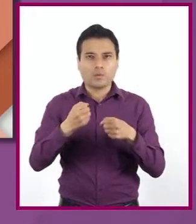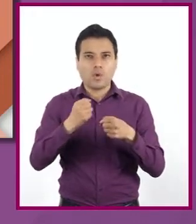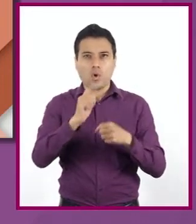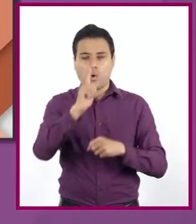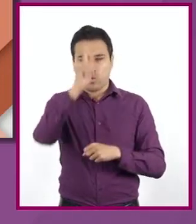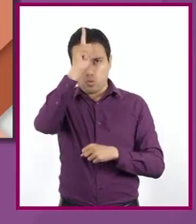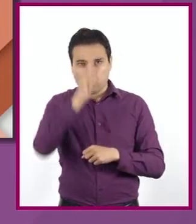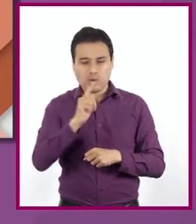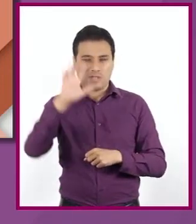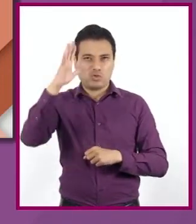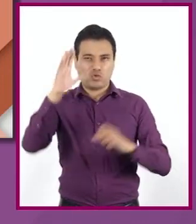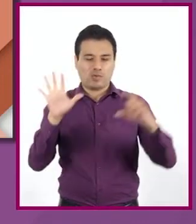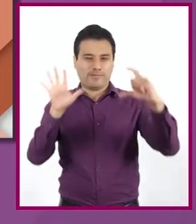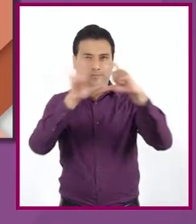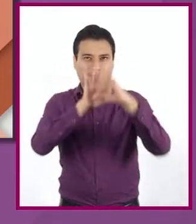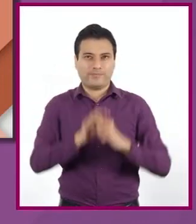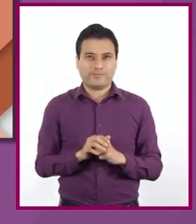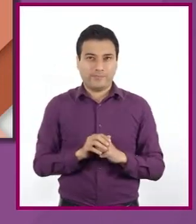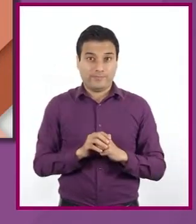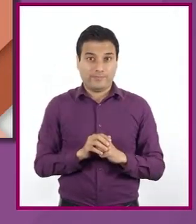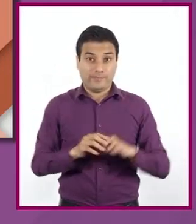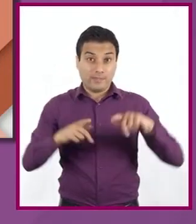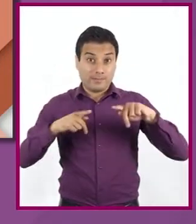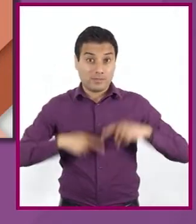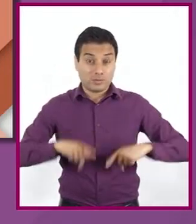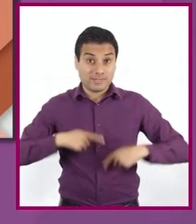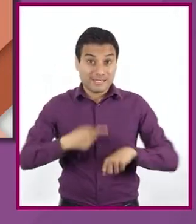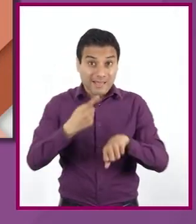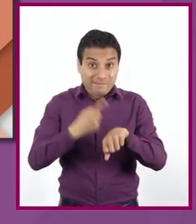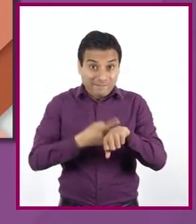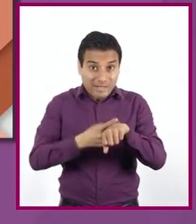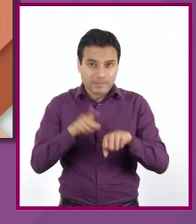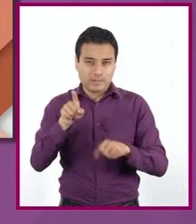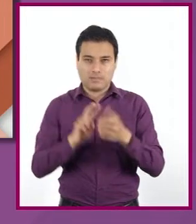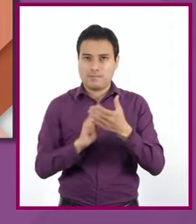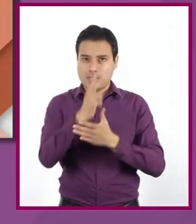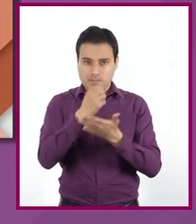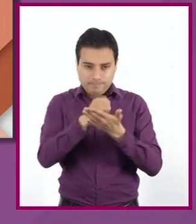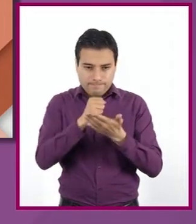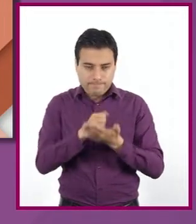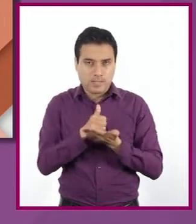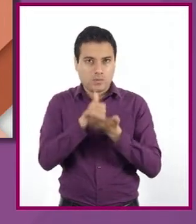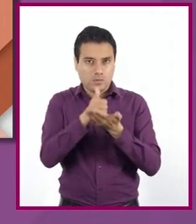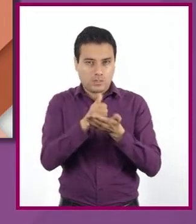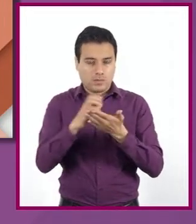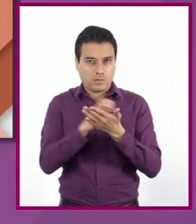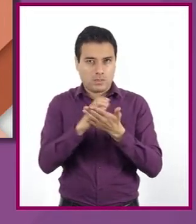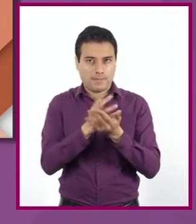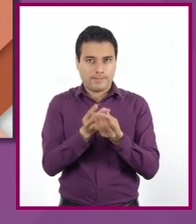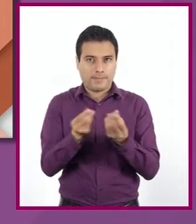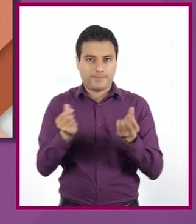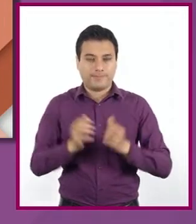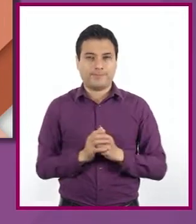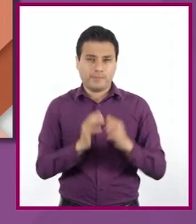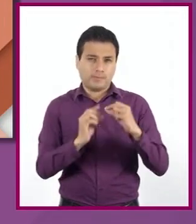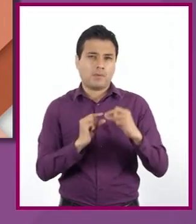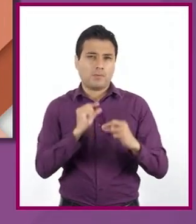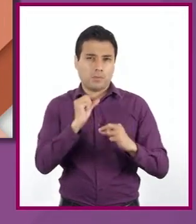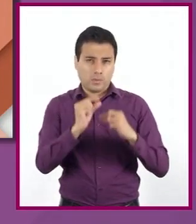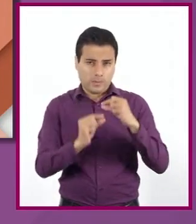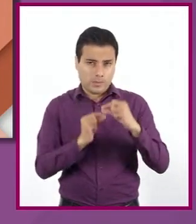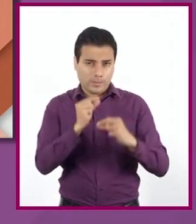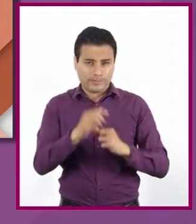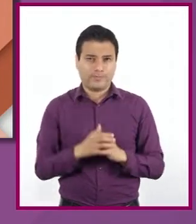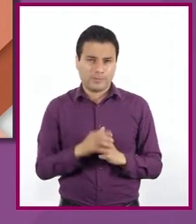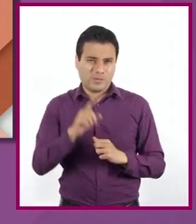enfermedades mortales, ella las curaba solo con hierbas. Poco a poco, la mulata, como todos